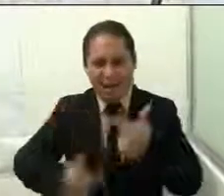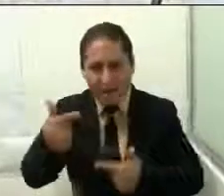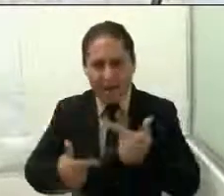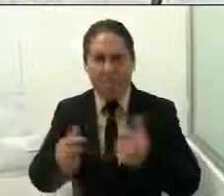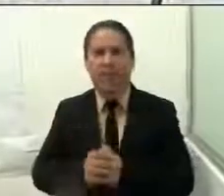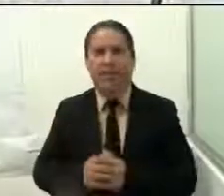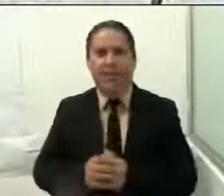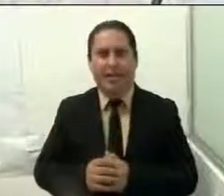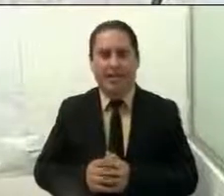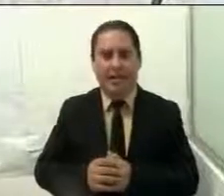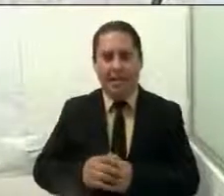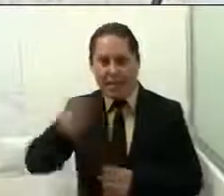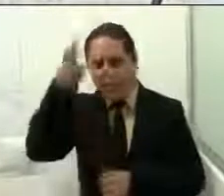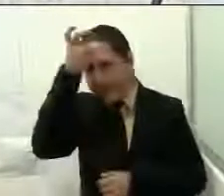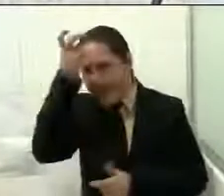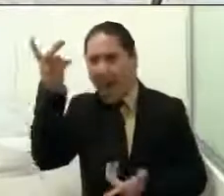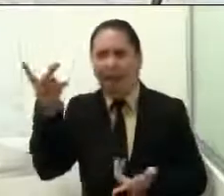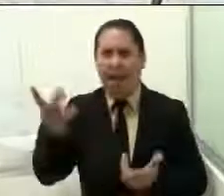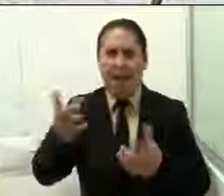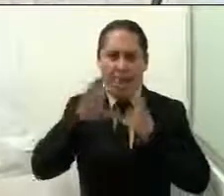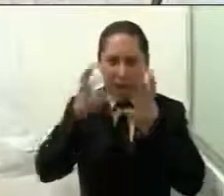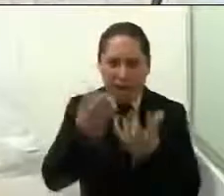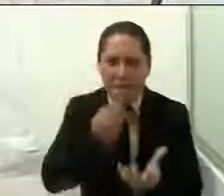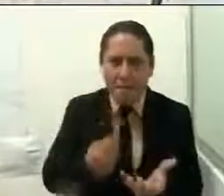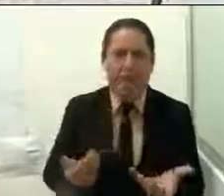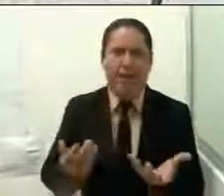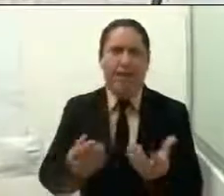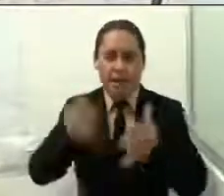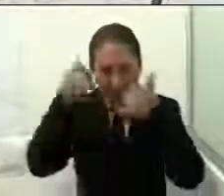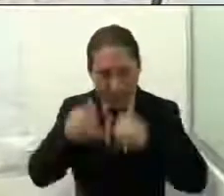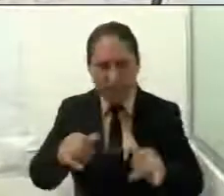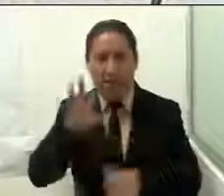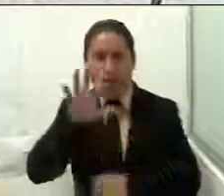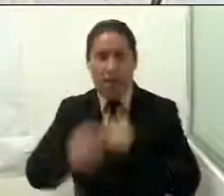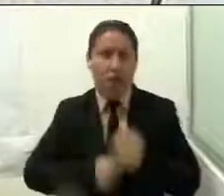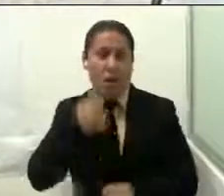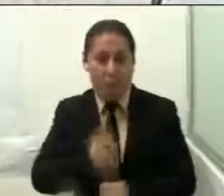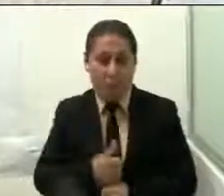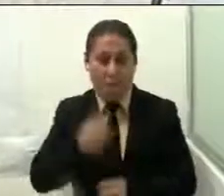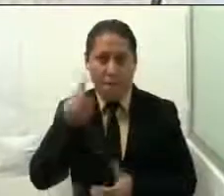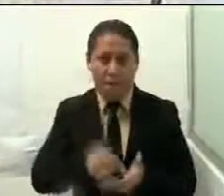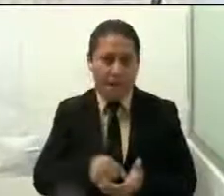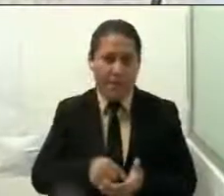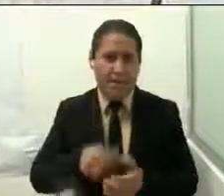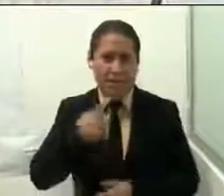y colmenas destinando en 5 años mil